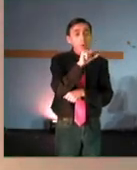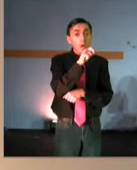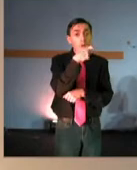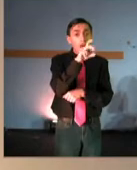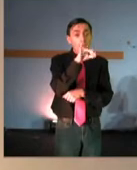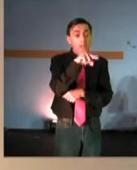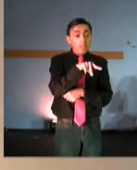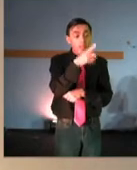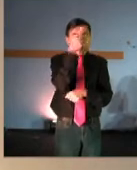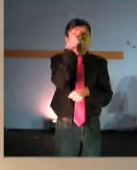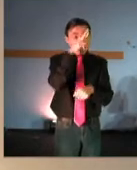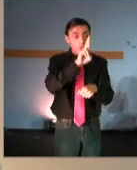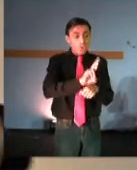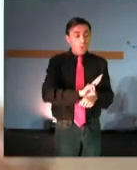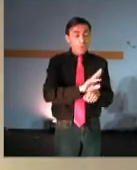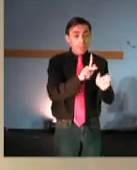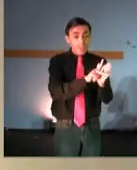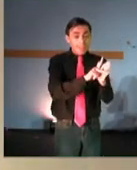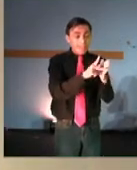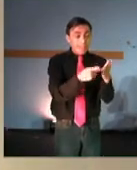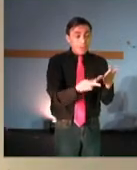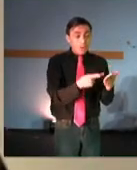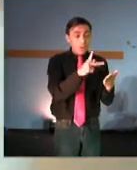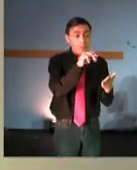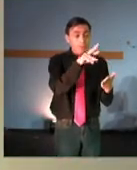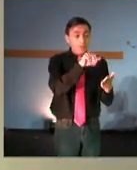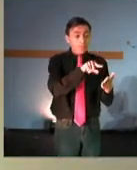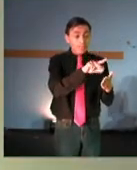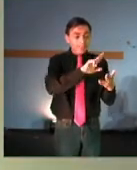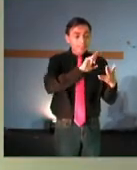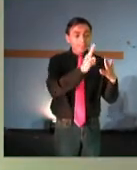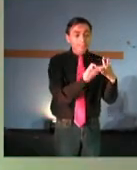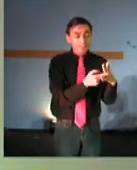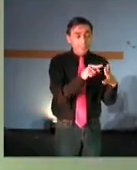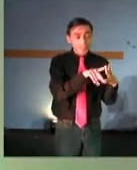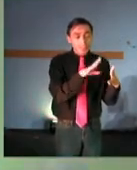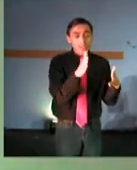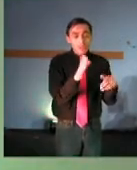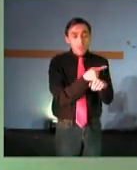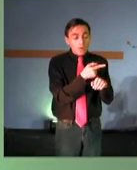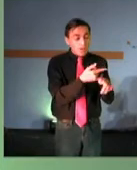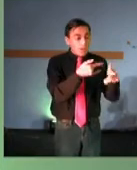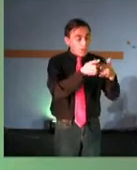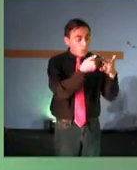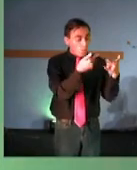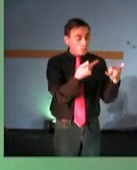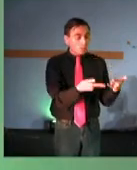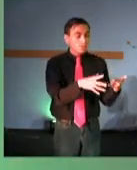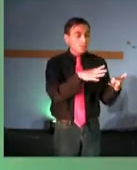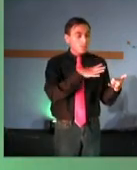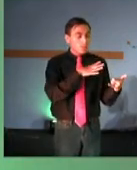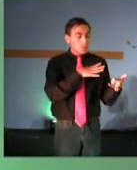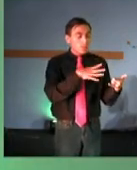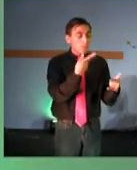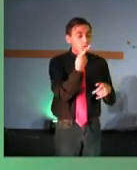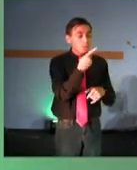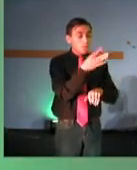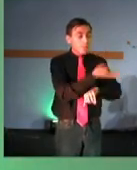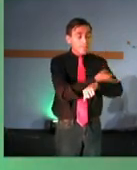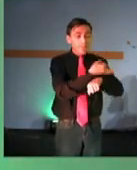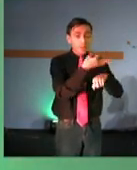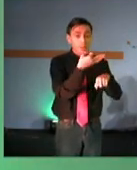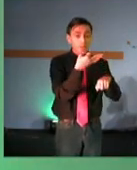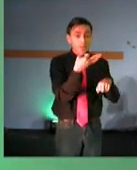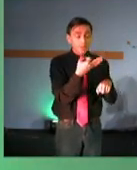Prensa, con una historia conservadora. Toda su familia había